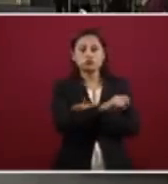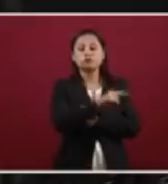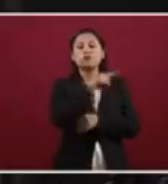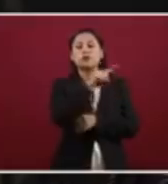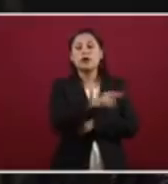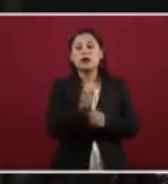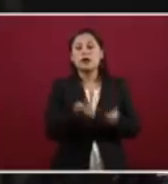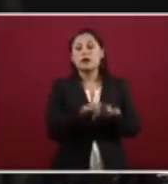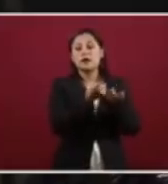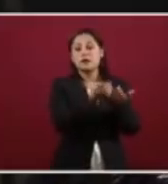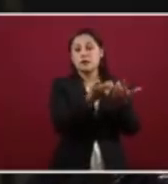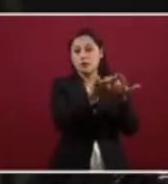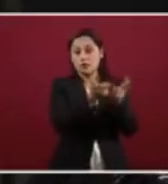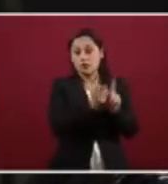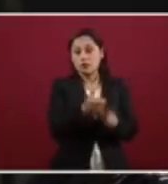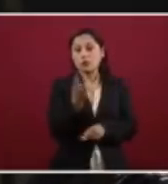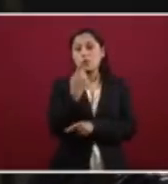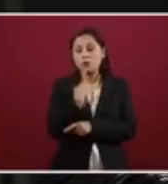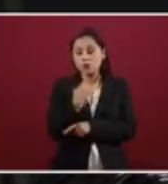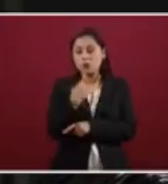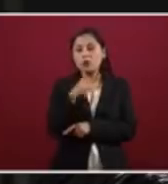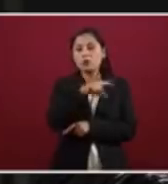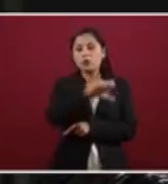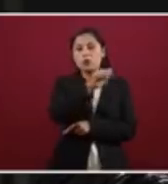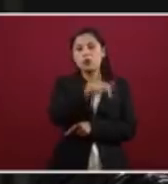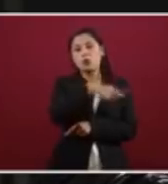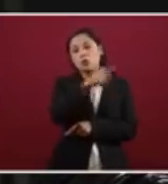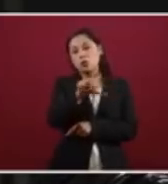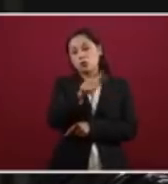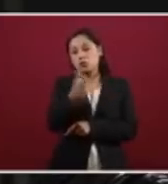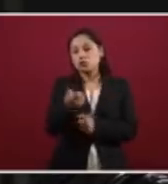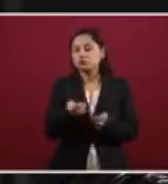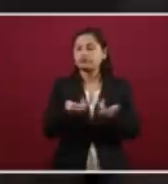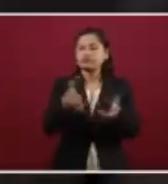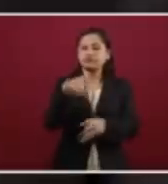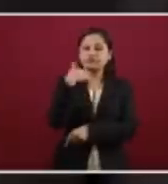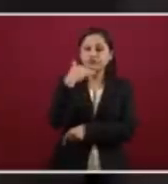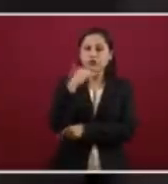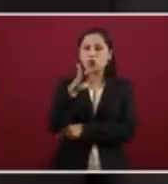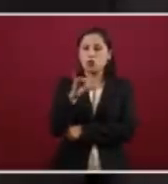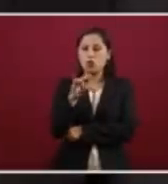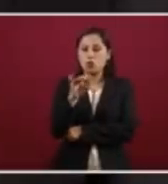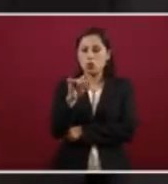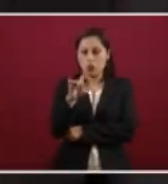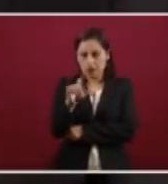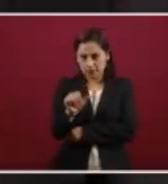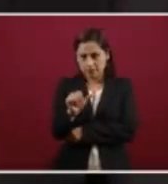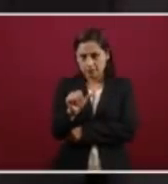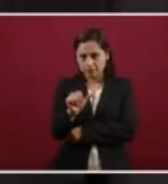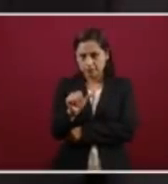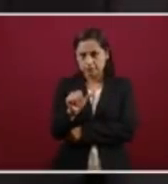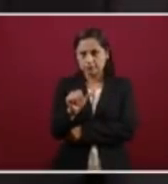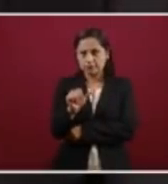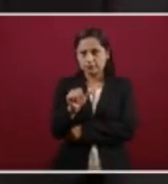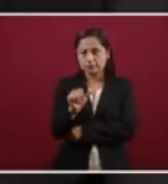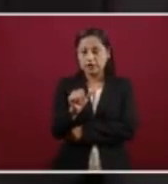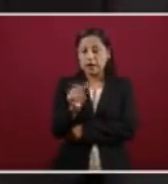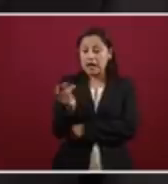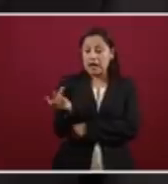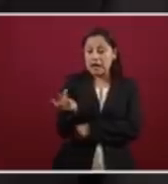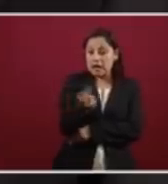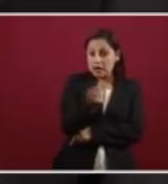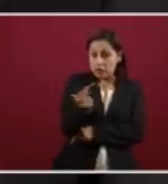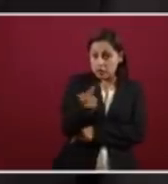Estas declaraciones, a diferencia de quienes ya fueron liberados, las hicieron en presencia de sus representantes,